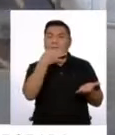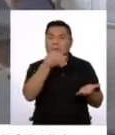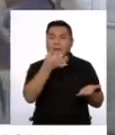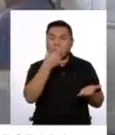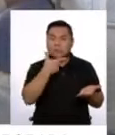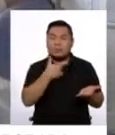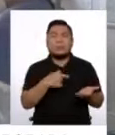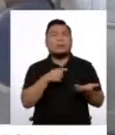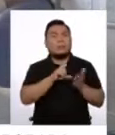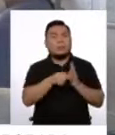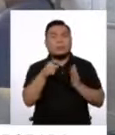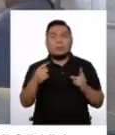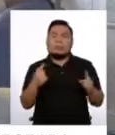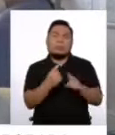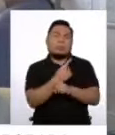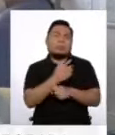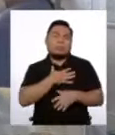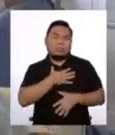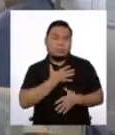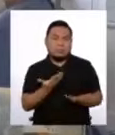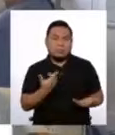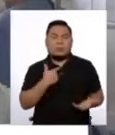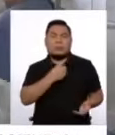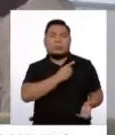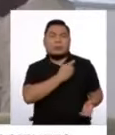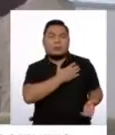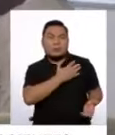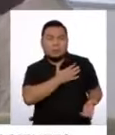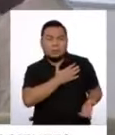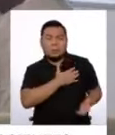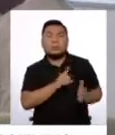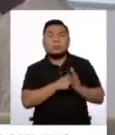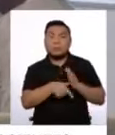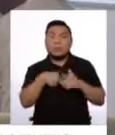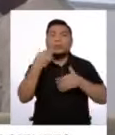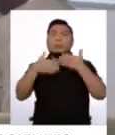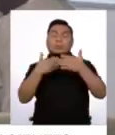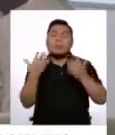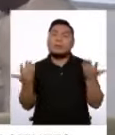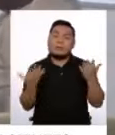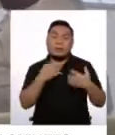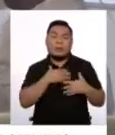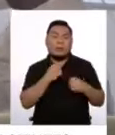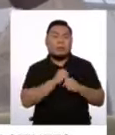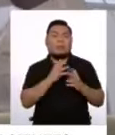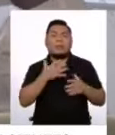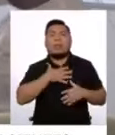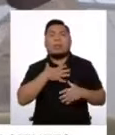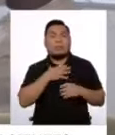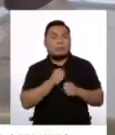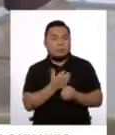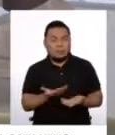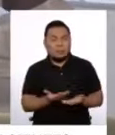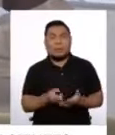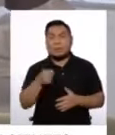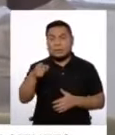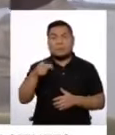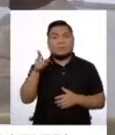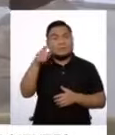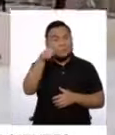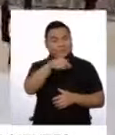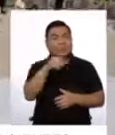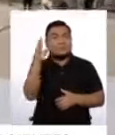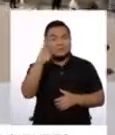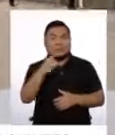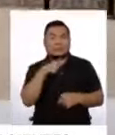-19, se produjeron efectos secundarios como arritmias, las cuales pueden provocar un paro respiratorio. El país vecino también